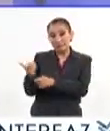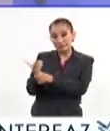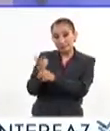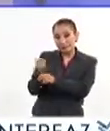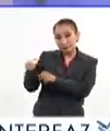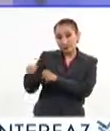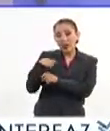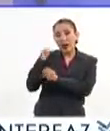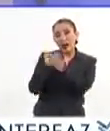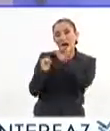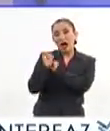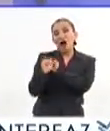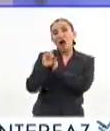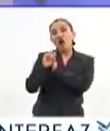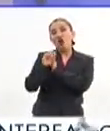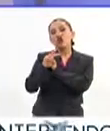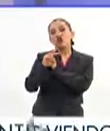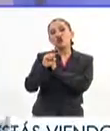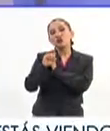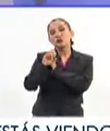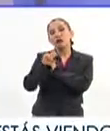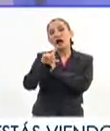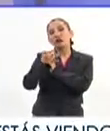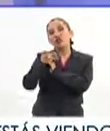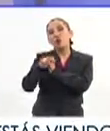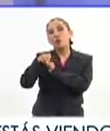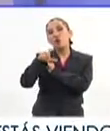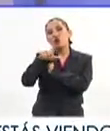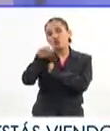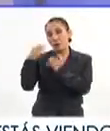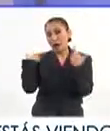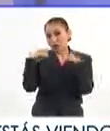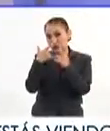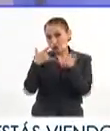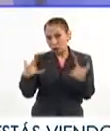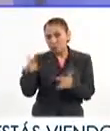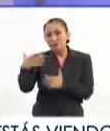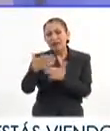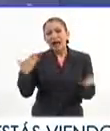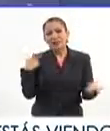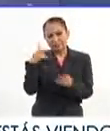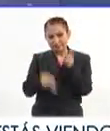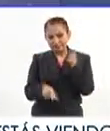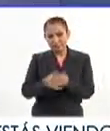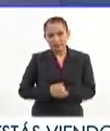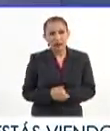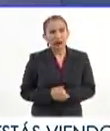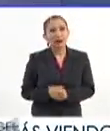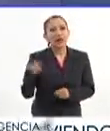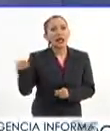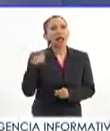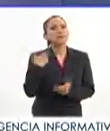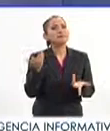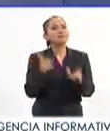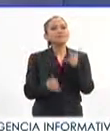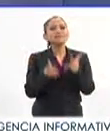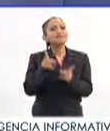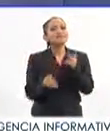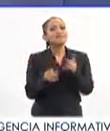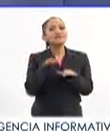al arqueólogo Osvaldo Roberto Murillo Soto, investigador y maestro en historia. Y bueno, antes de irnos a la pausa, platicábamos